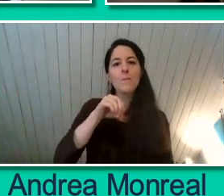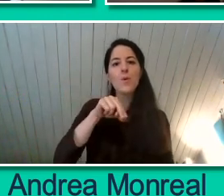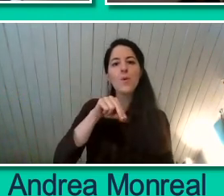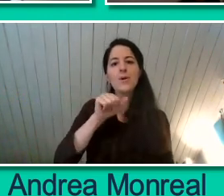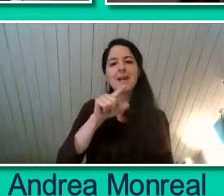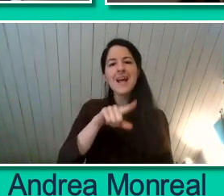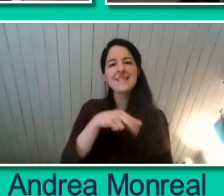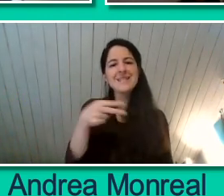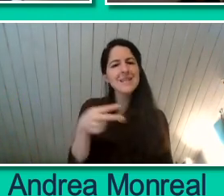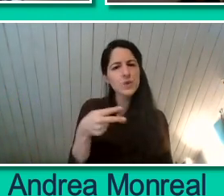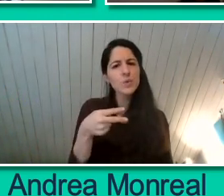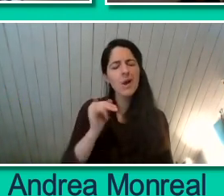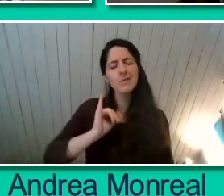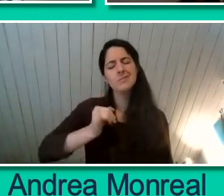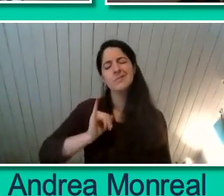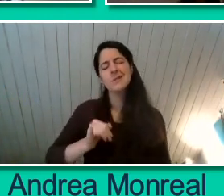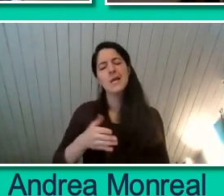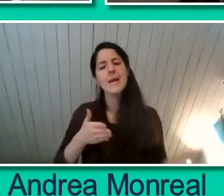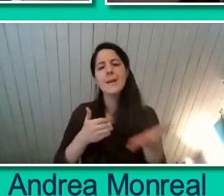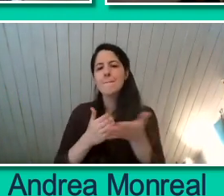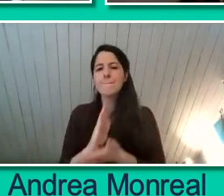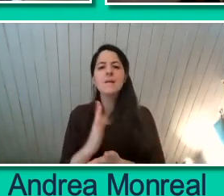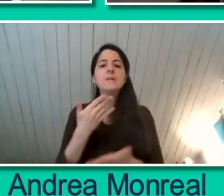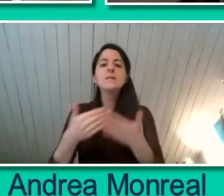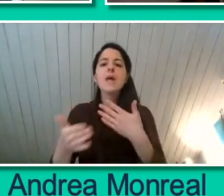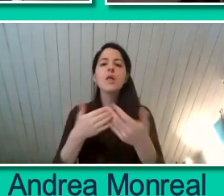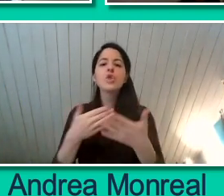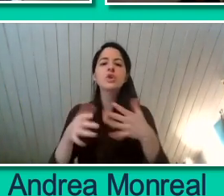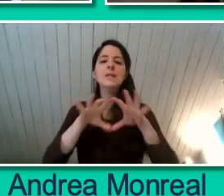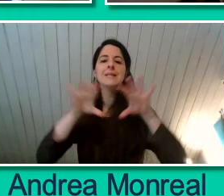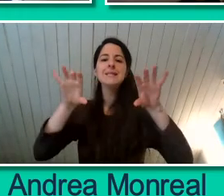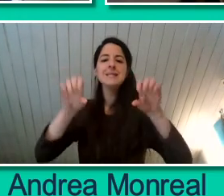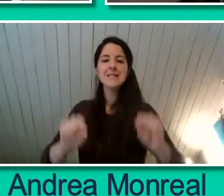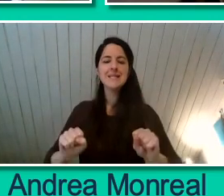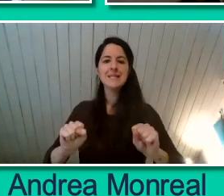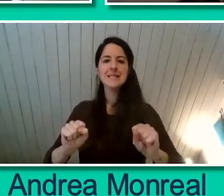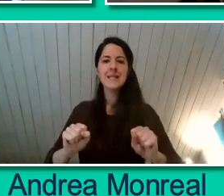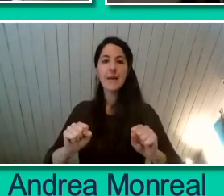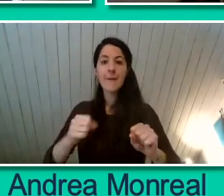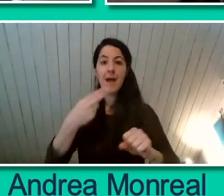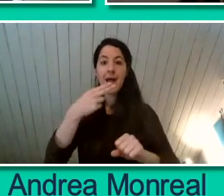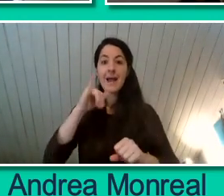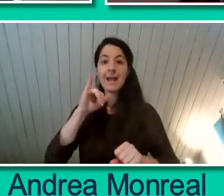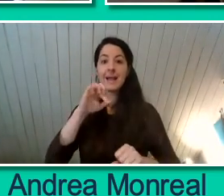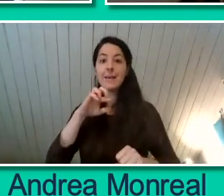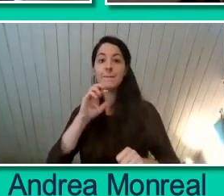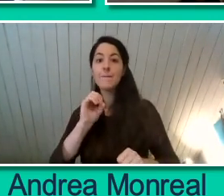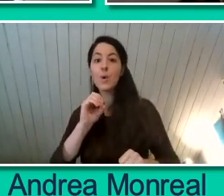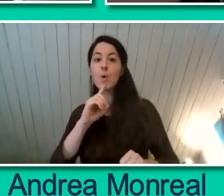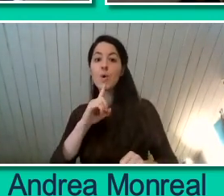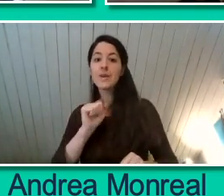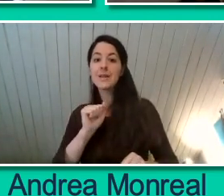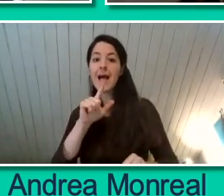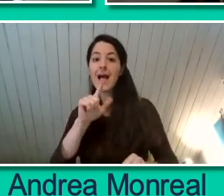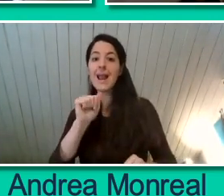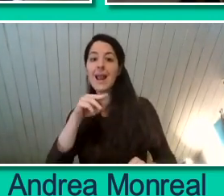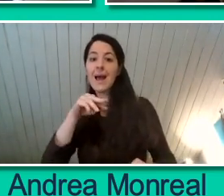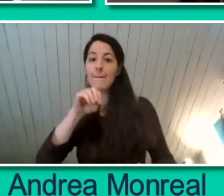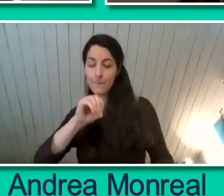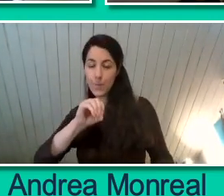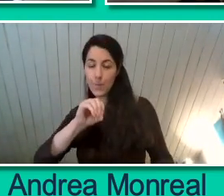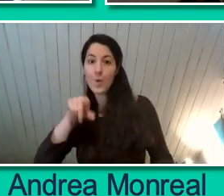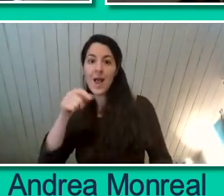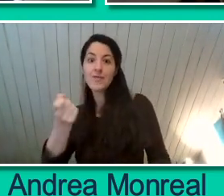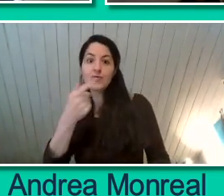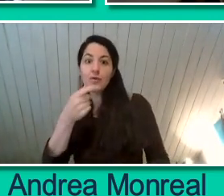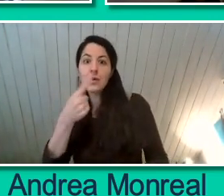sistema nervioso central, a nivel del hipotálamo y de la hipófisis, así que hay fármacos que actúan directamente sobre ese